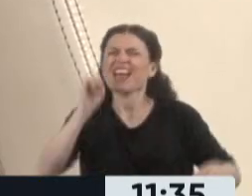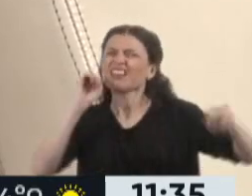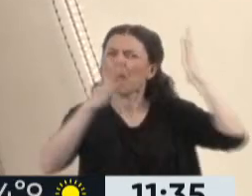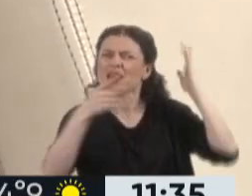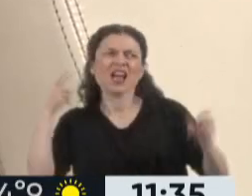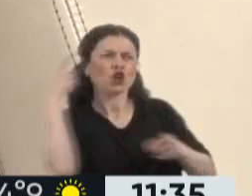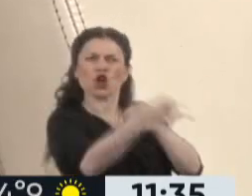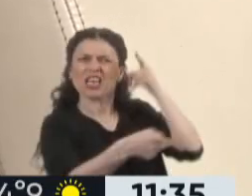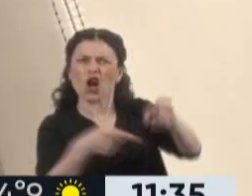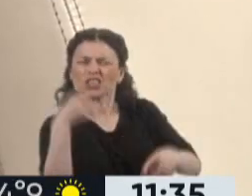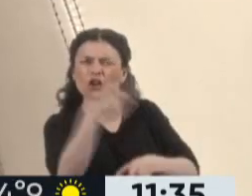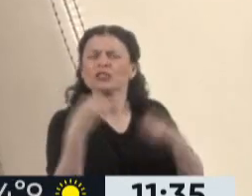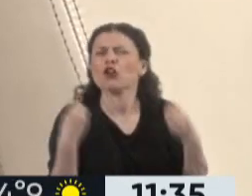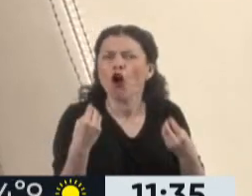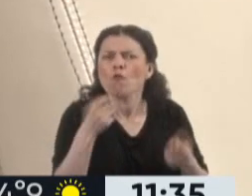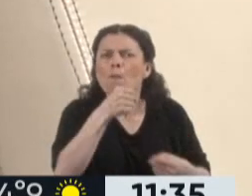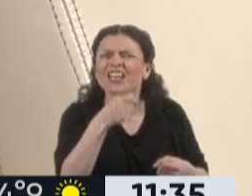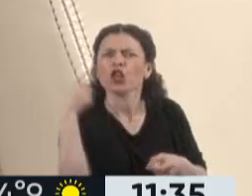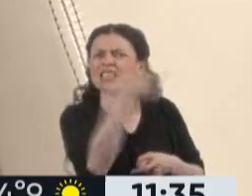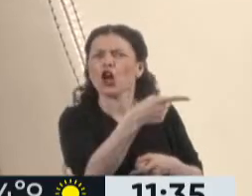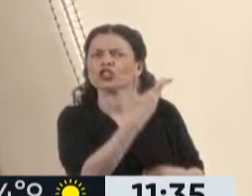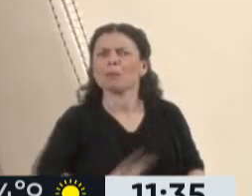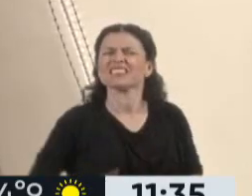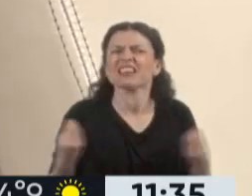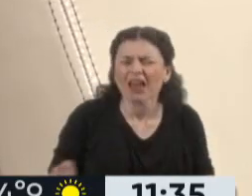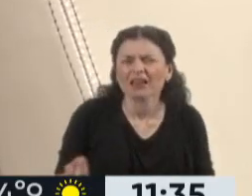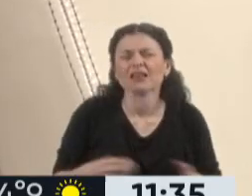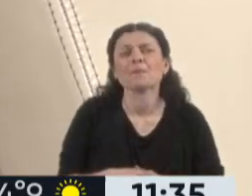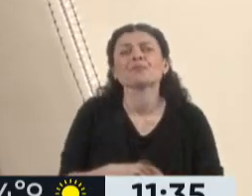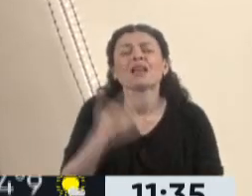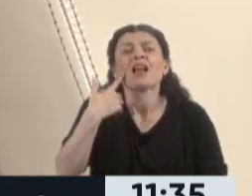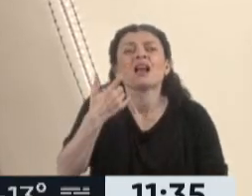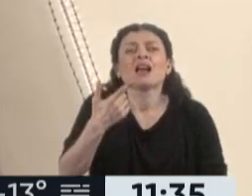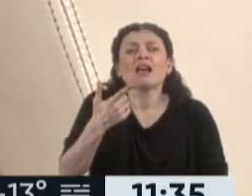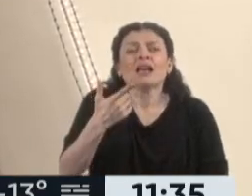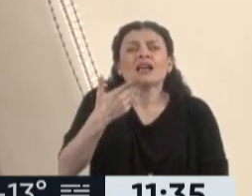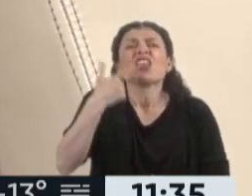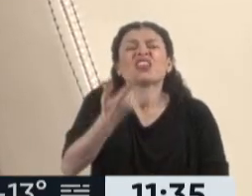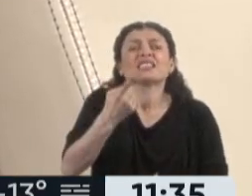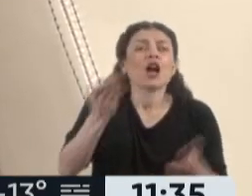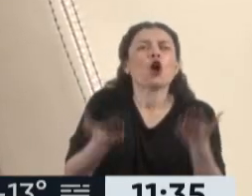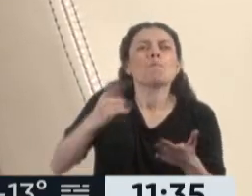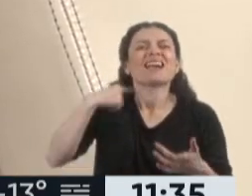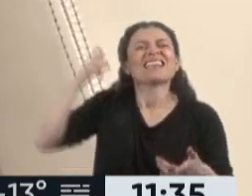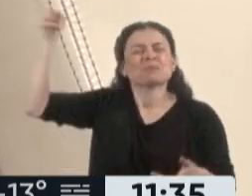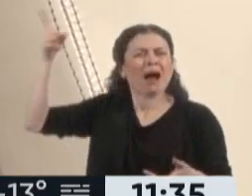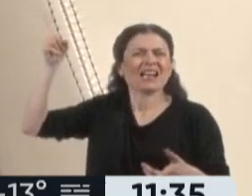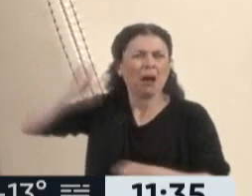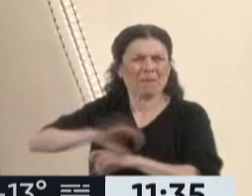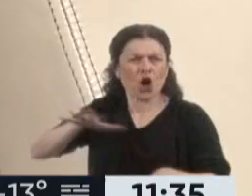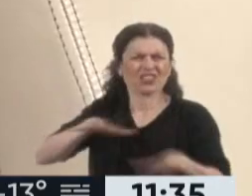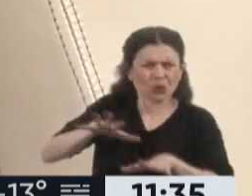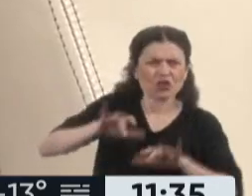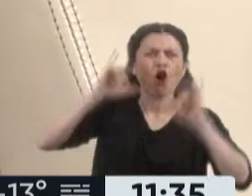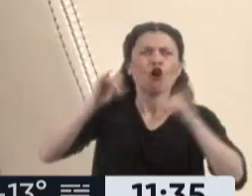España, por ejemplo, es más pobre ahora que en el año 2007 y cuando el 26% de la juventud está en el paro y medios como El País no paran de alabar al presidente del gobierno.